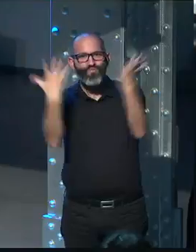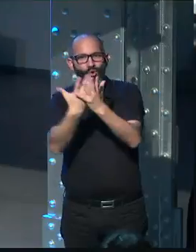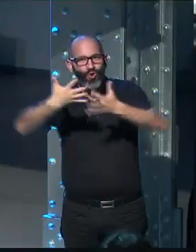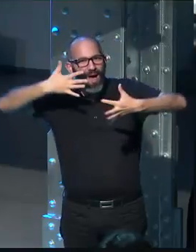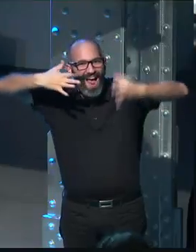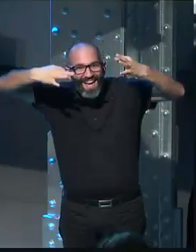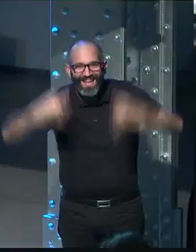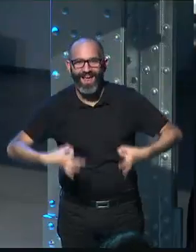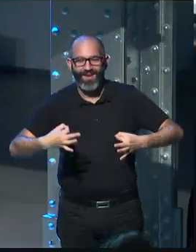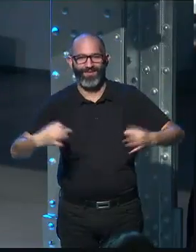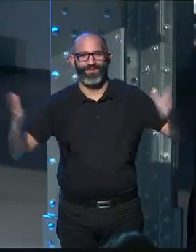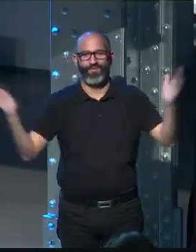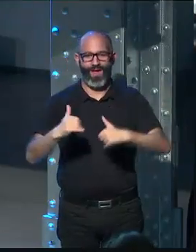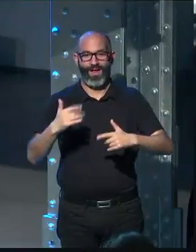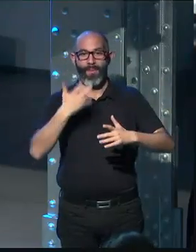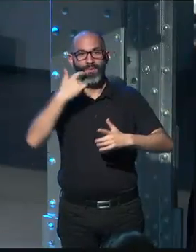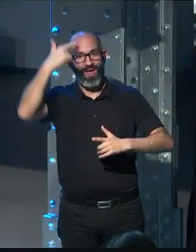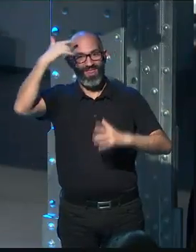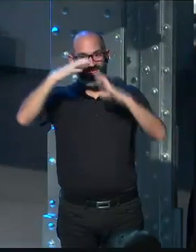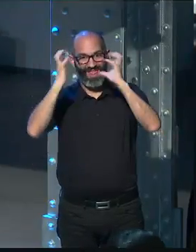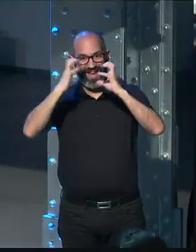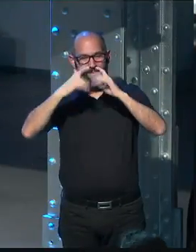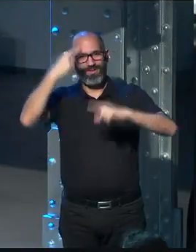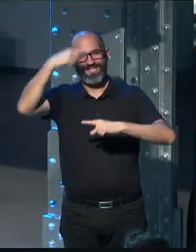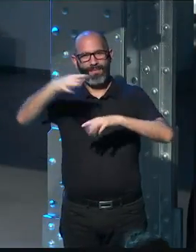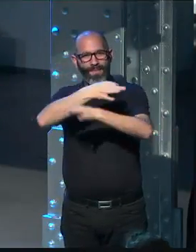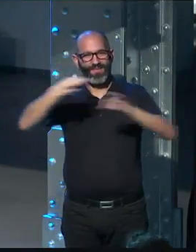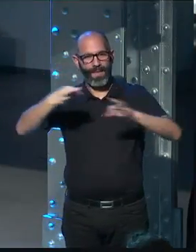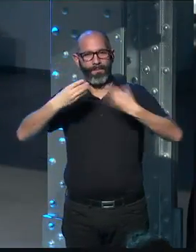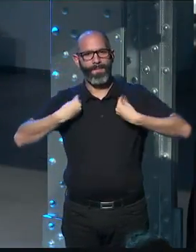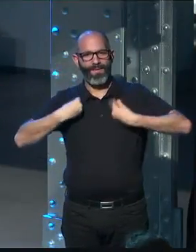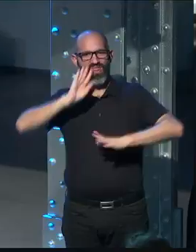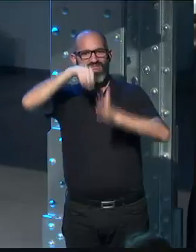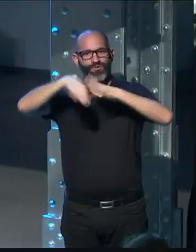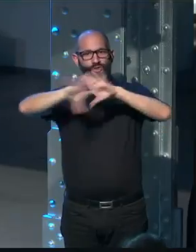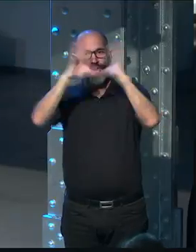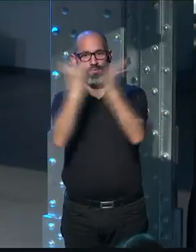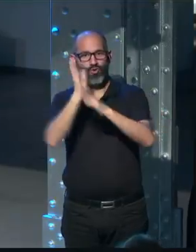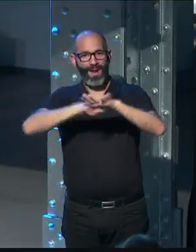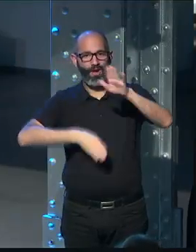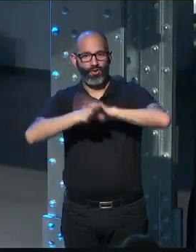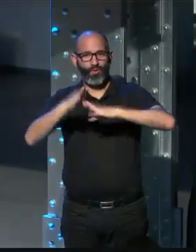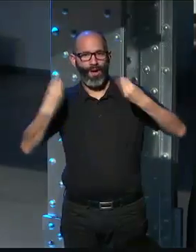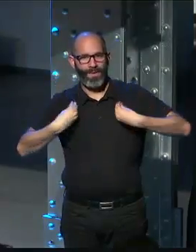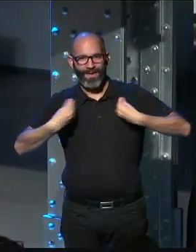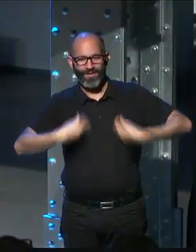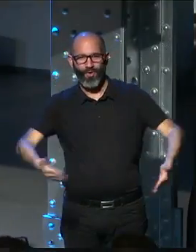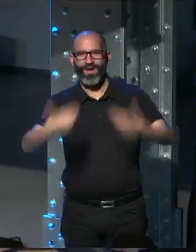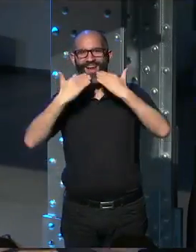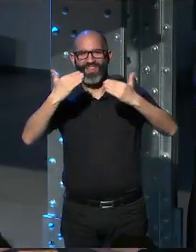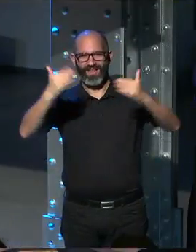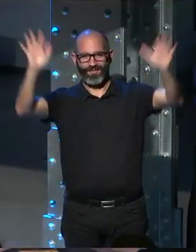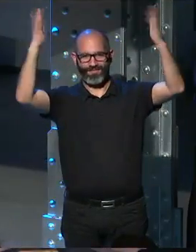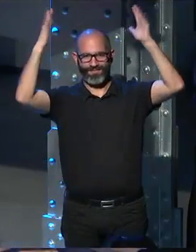Está ahí para que no muramos en el mundo, ¿vale? Para hacernos sobrevivir en él de la manera más económica. Gracias.